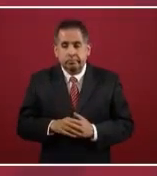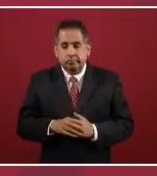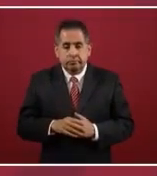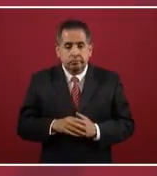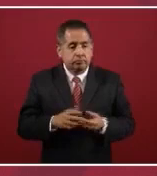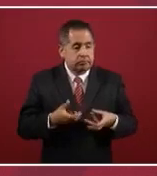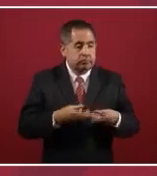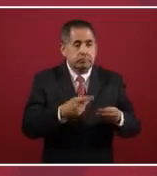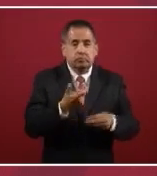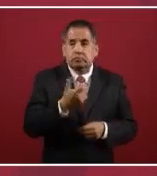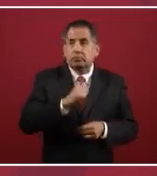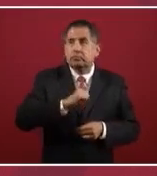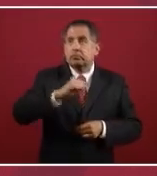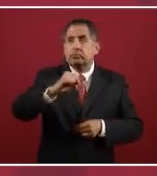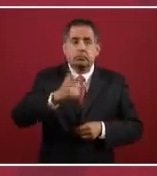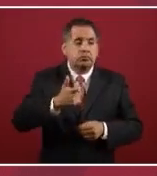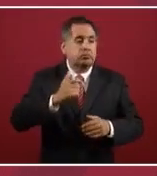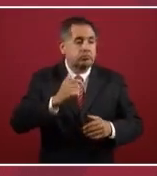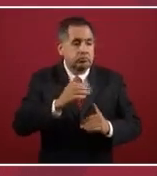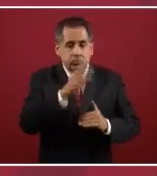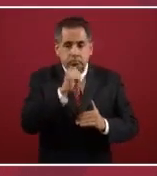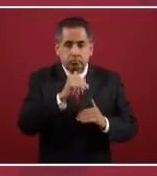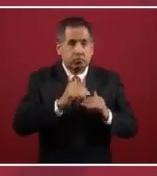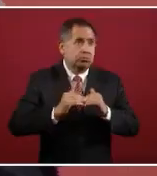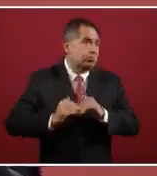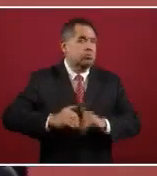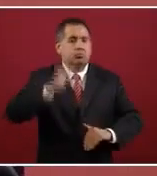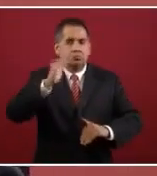inflación, no se puede